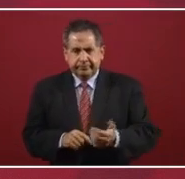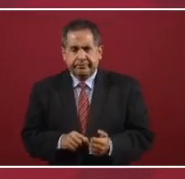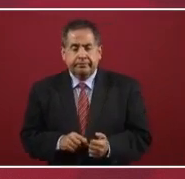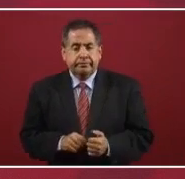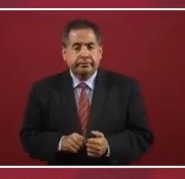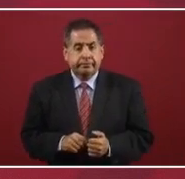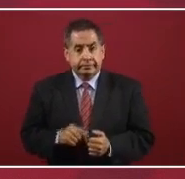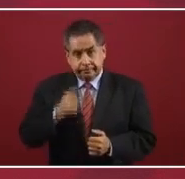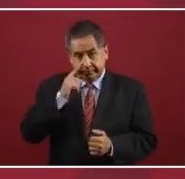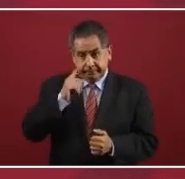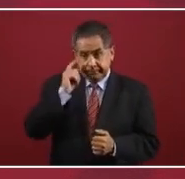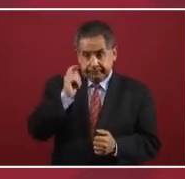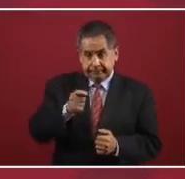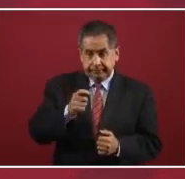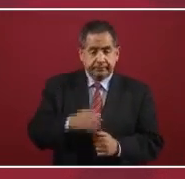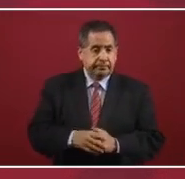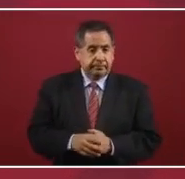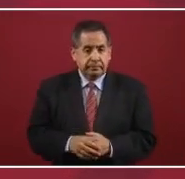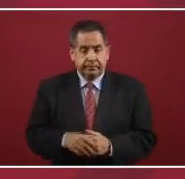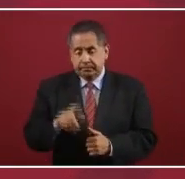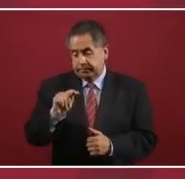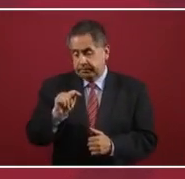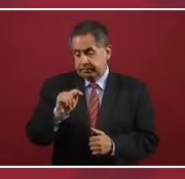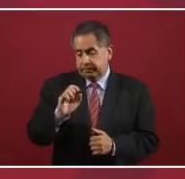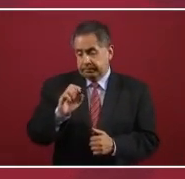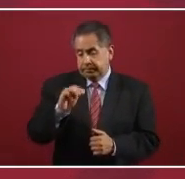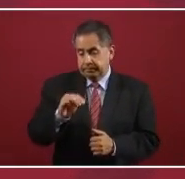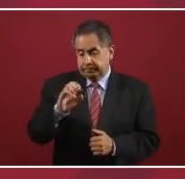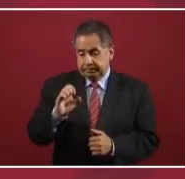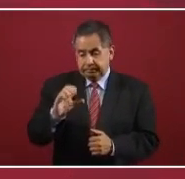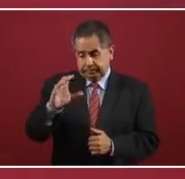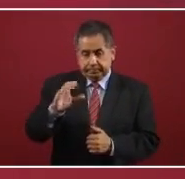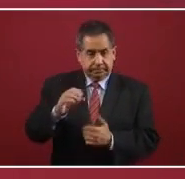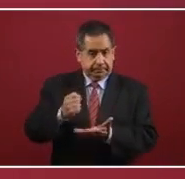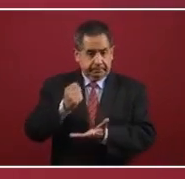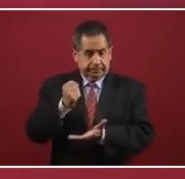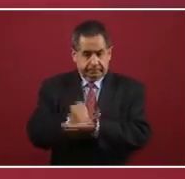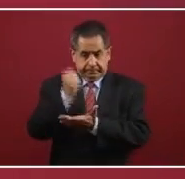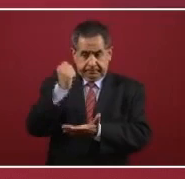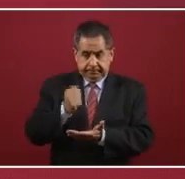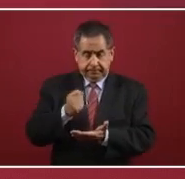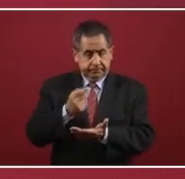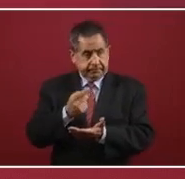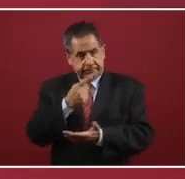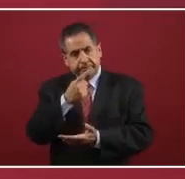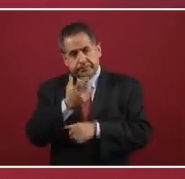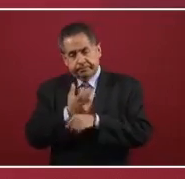Porque la firma del tratado o la ratificación